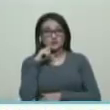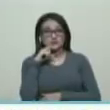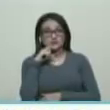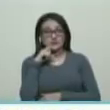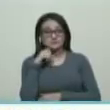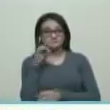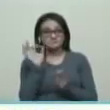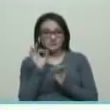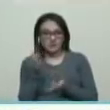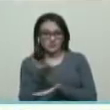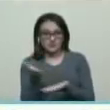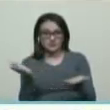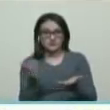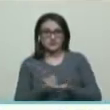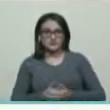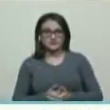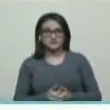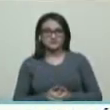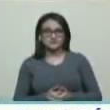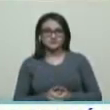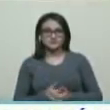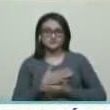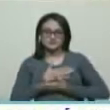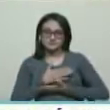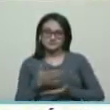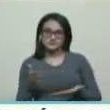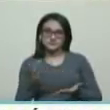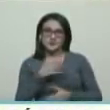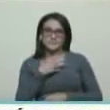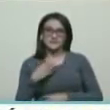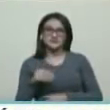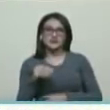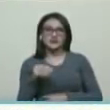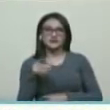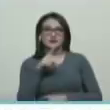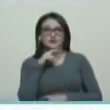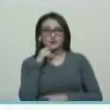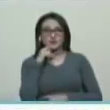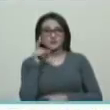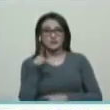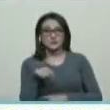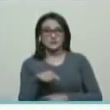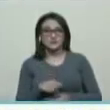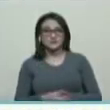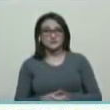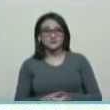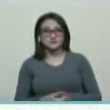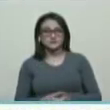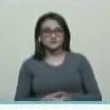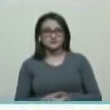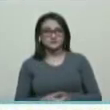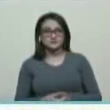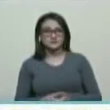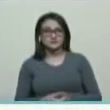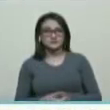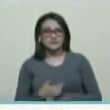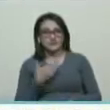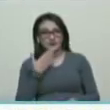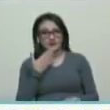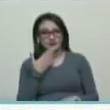ustedes y, por supuesto, al querido compañero presidente Vladimir Putin. Así que muchas gracias